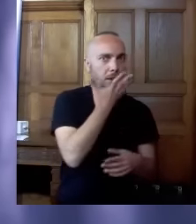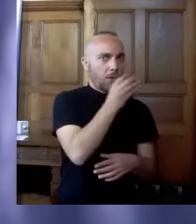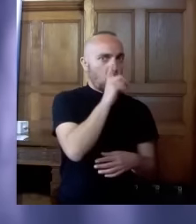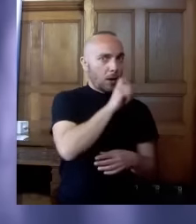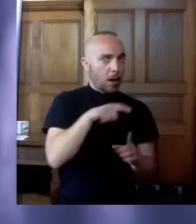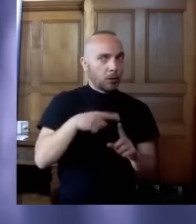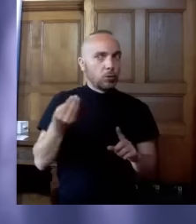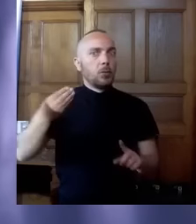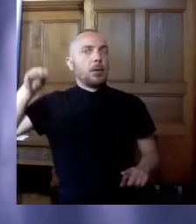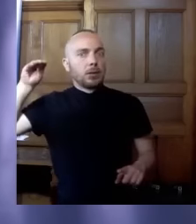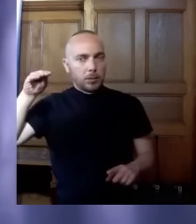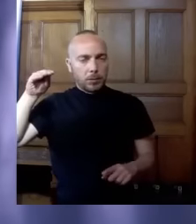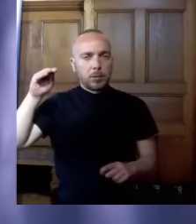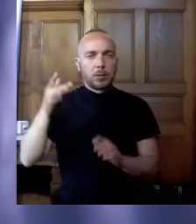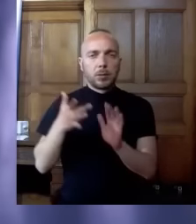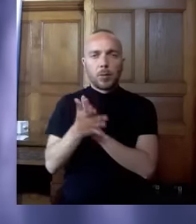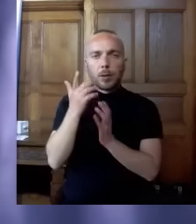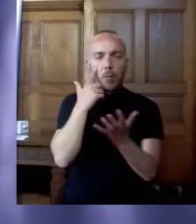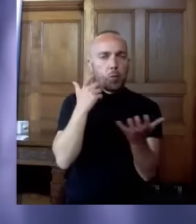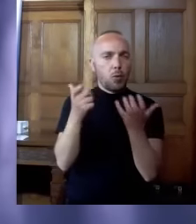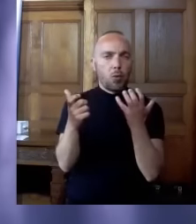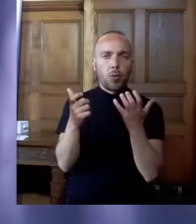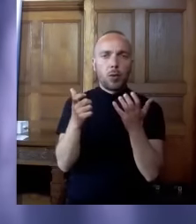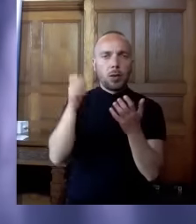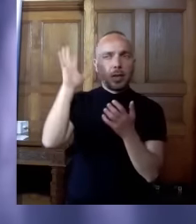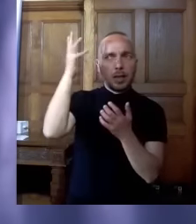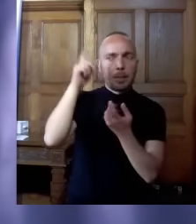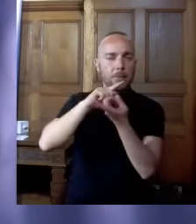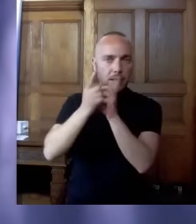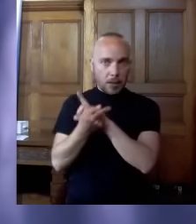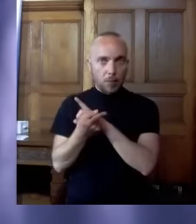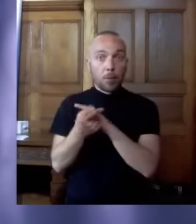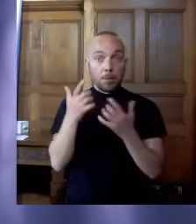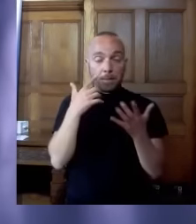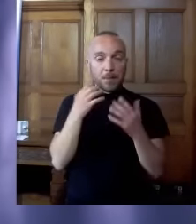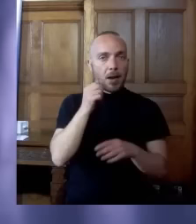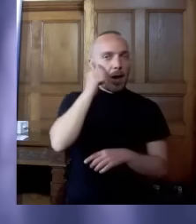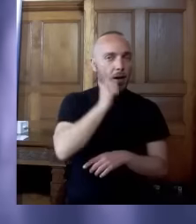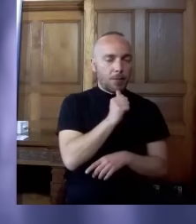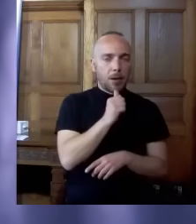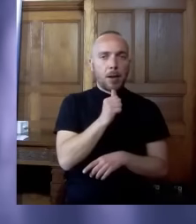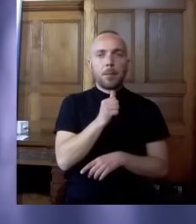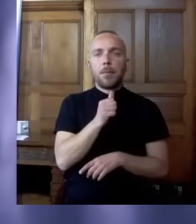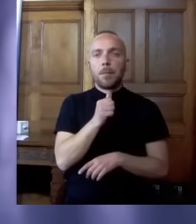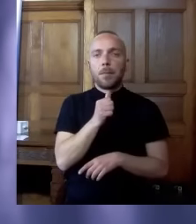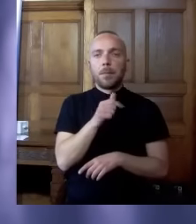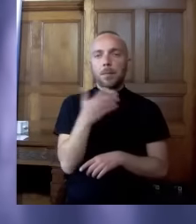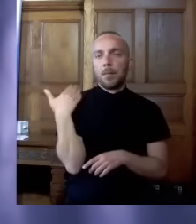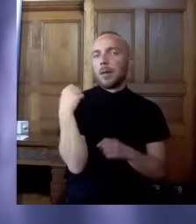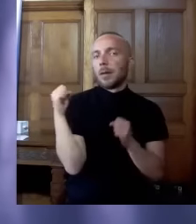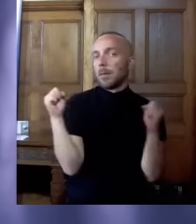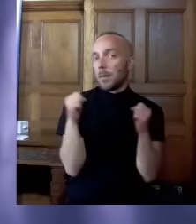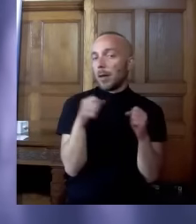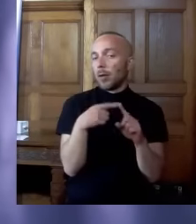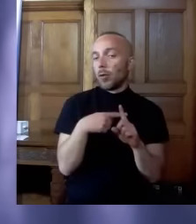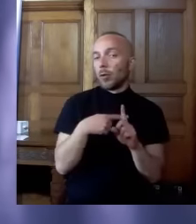años y es un síntoma evidente de de cambio climático no en concreto en áa el este último invierno la temperatura